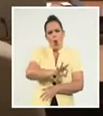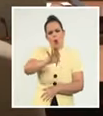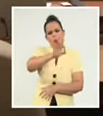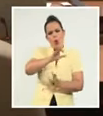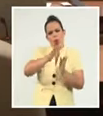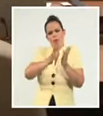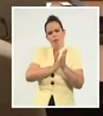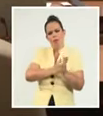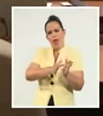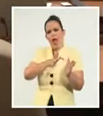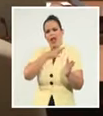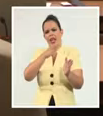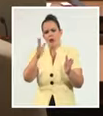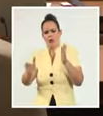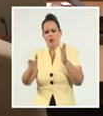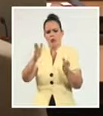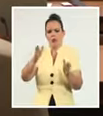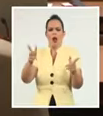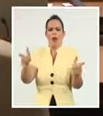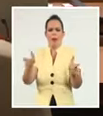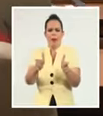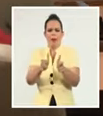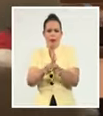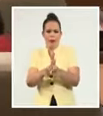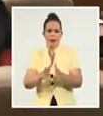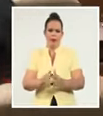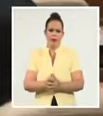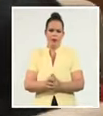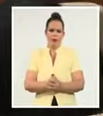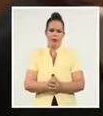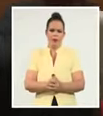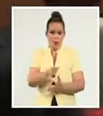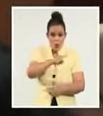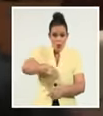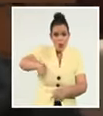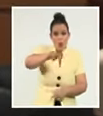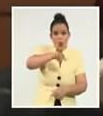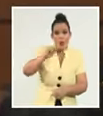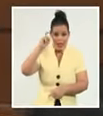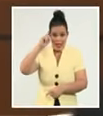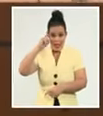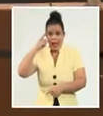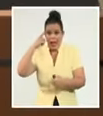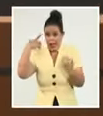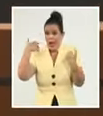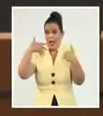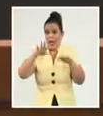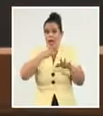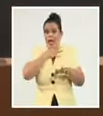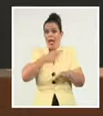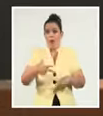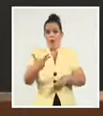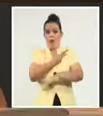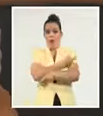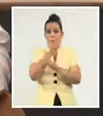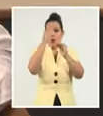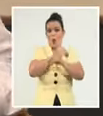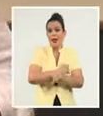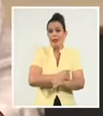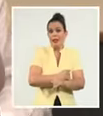un 19%. Y eso me lo he tratado de imaginar distinto. Si no hubiéramos tenido la vacuna, estuviéramos ahora. Ya. ¿Qué nos hubiera